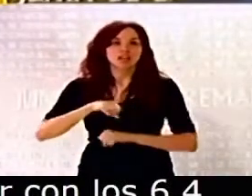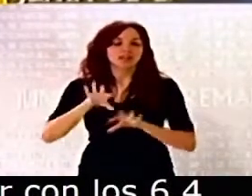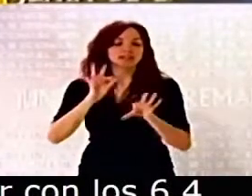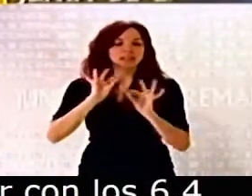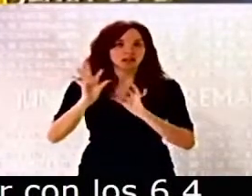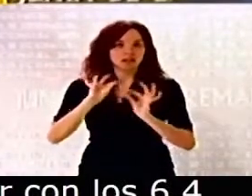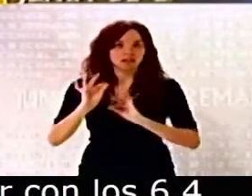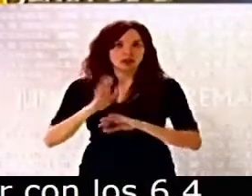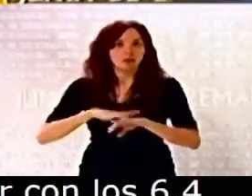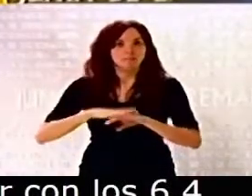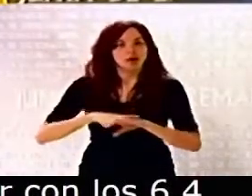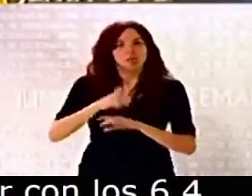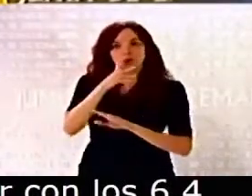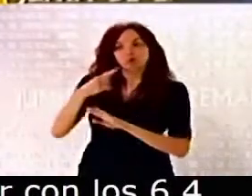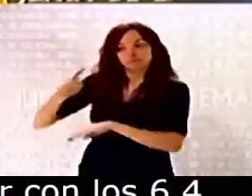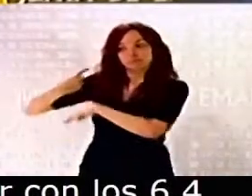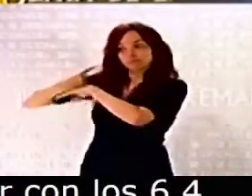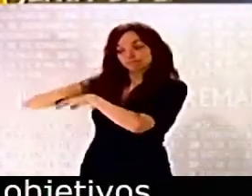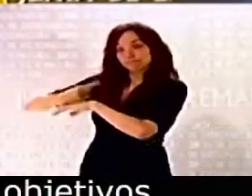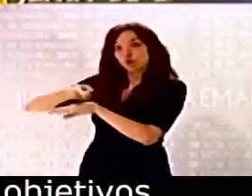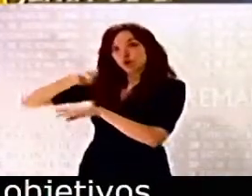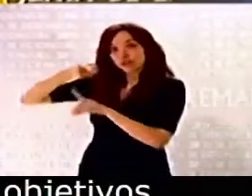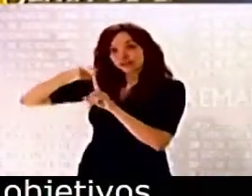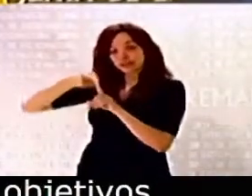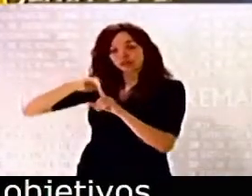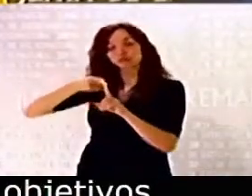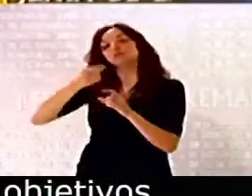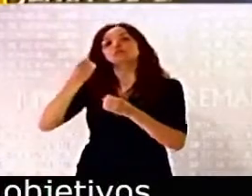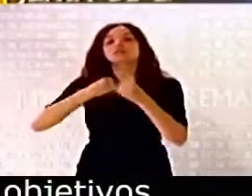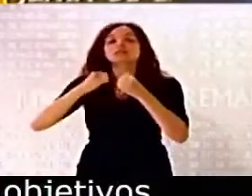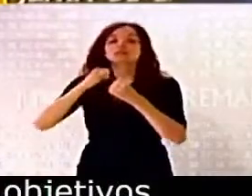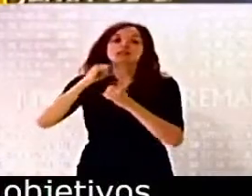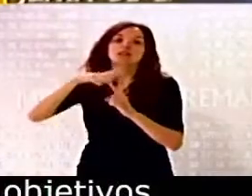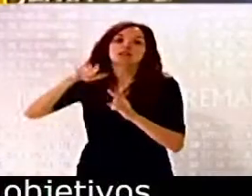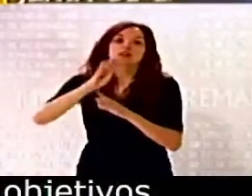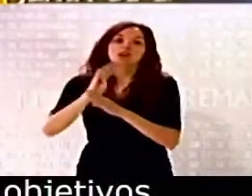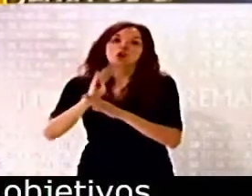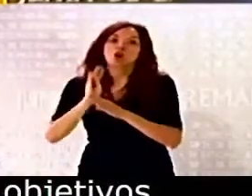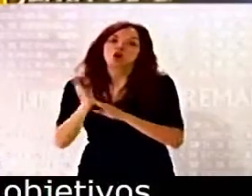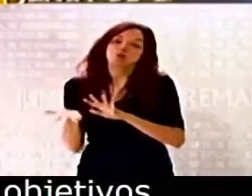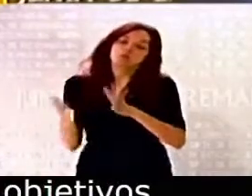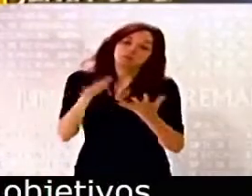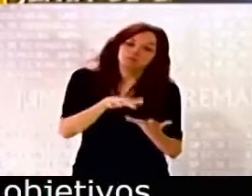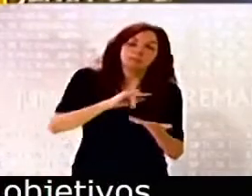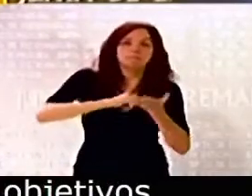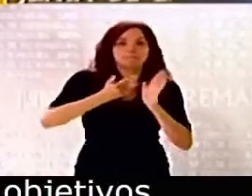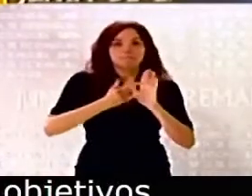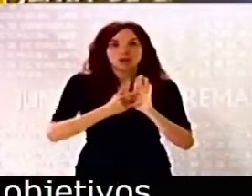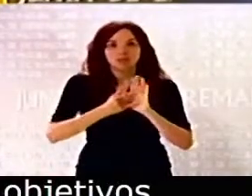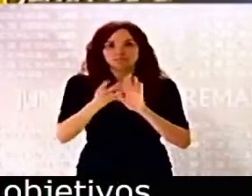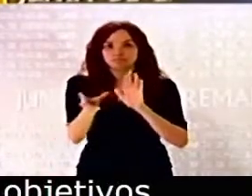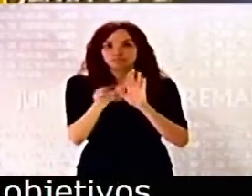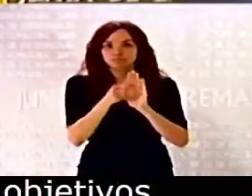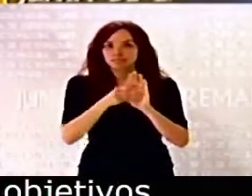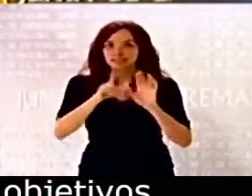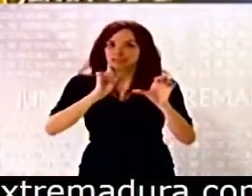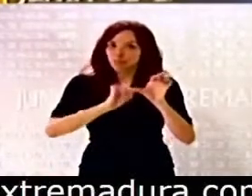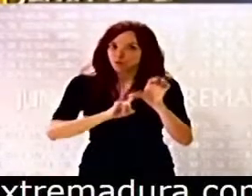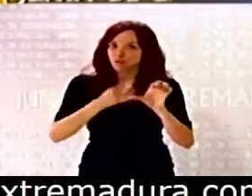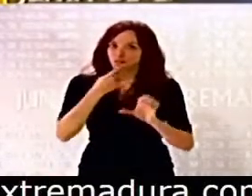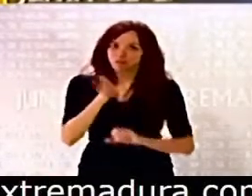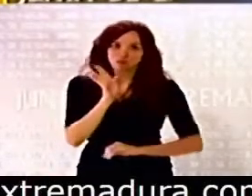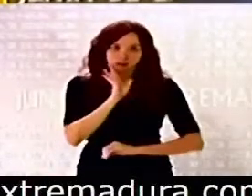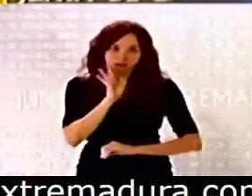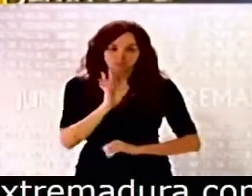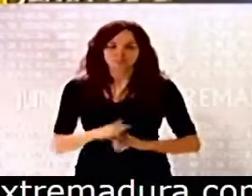ecológicos que están establecidos en el Plan Integrado de Residuos de Extremadura, como les decía al comienzo de mi